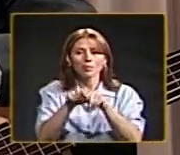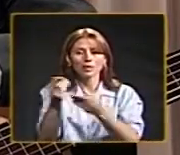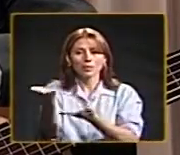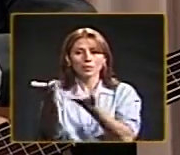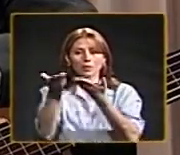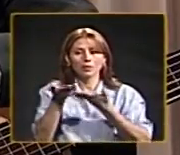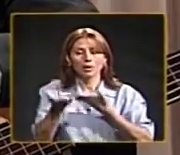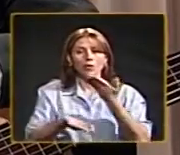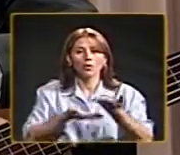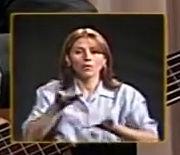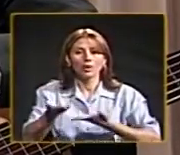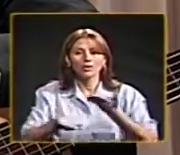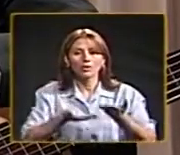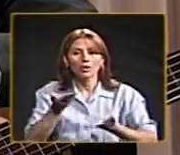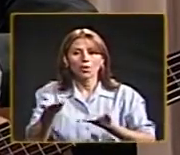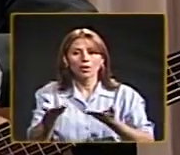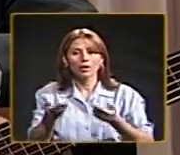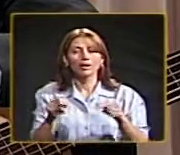Y luego,